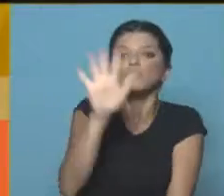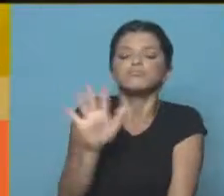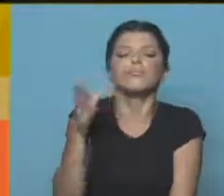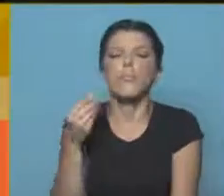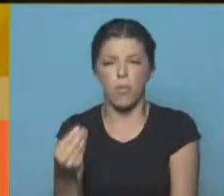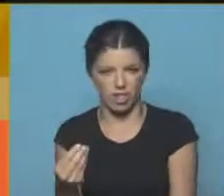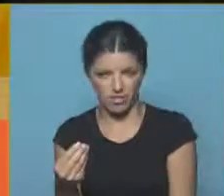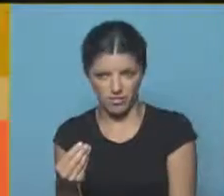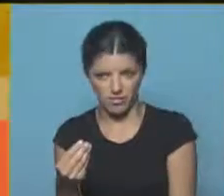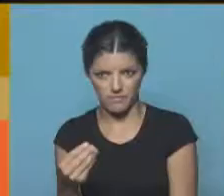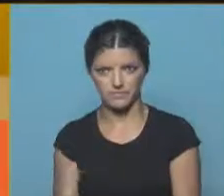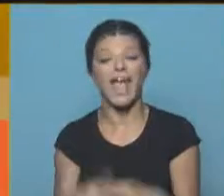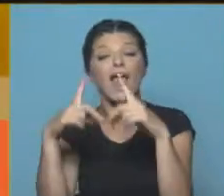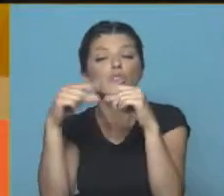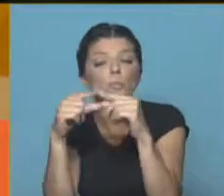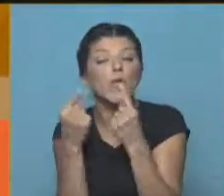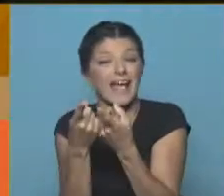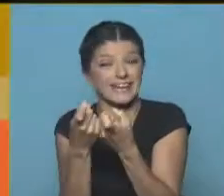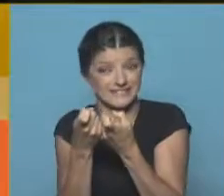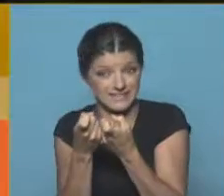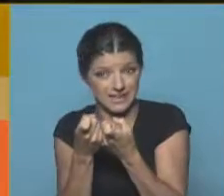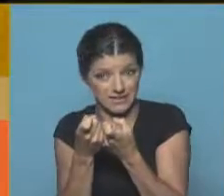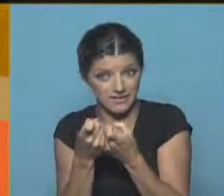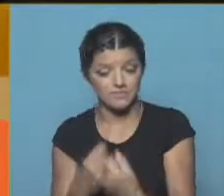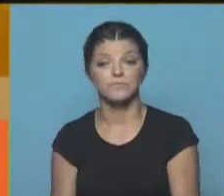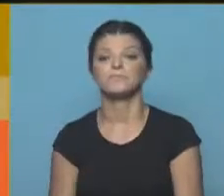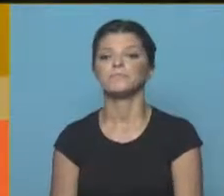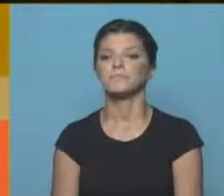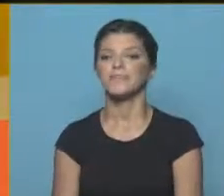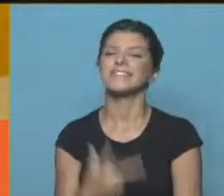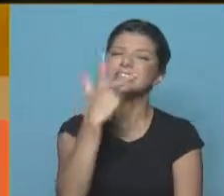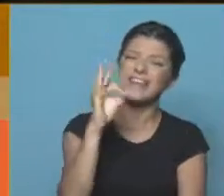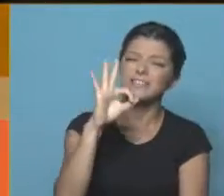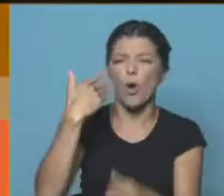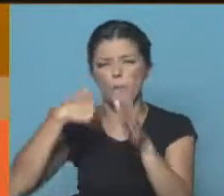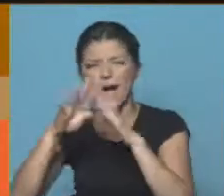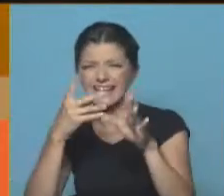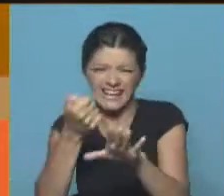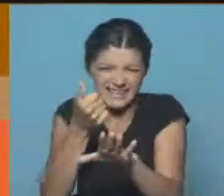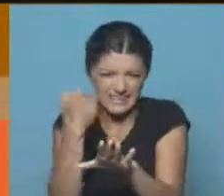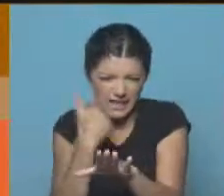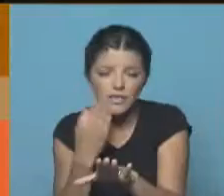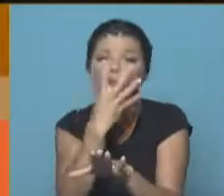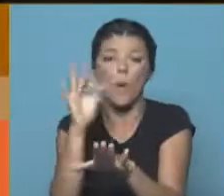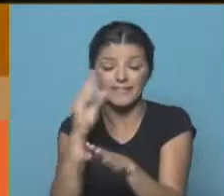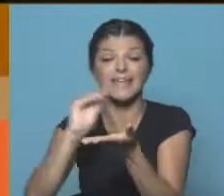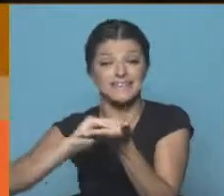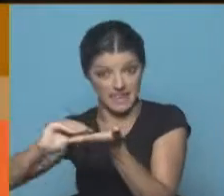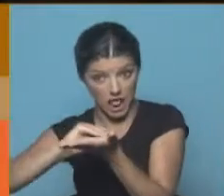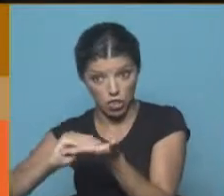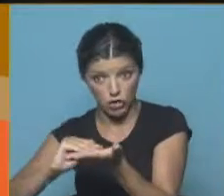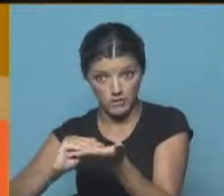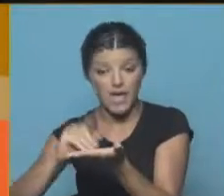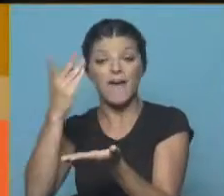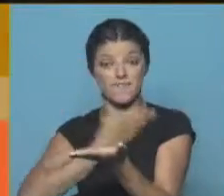porque el número mágico el que se busca desentrañar es de los 30 y pico de senadores, casi 40, que tiene el bloque del Frente